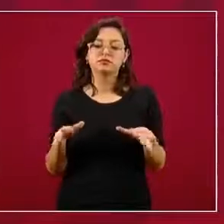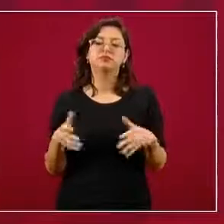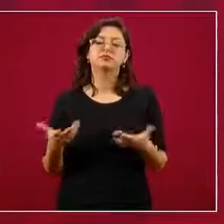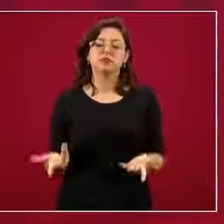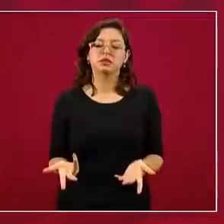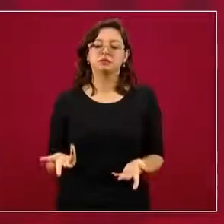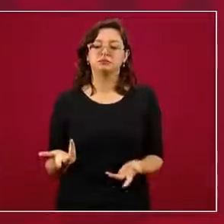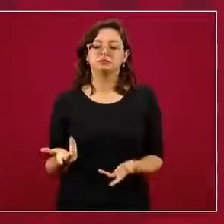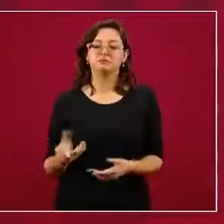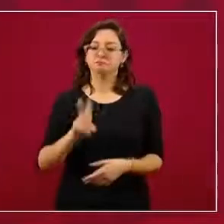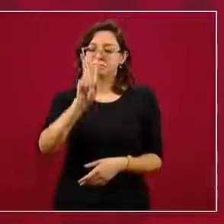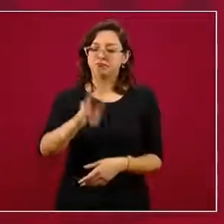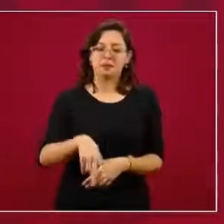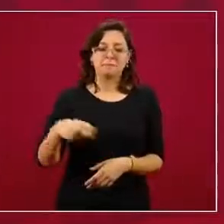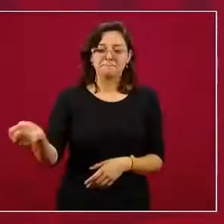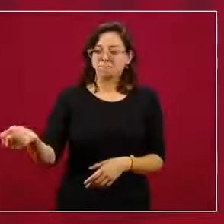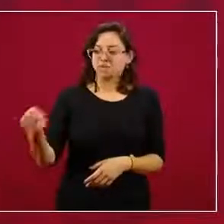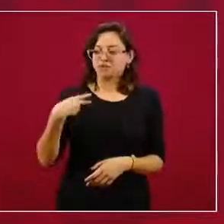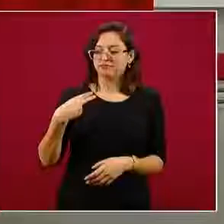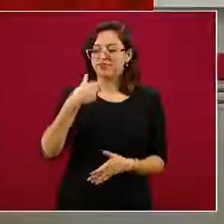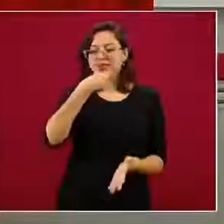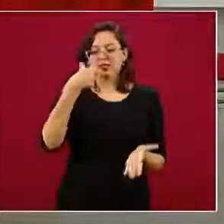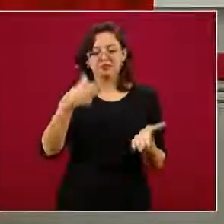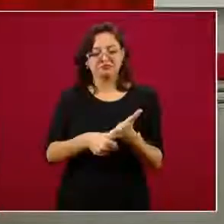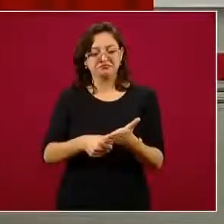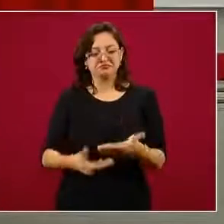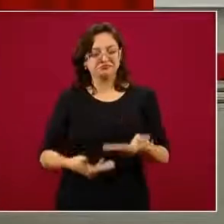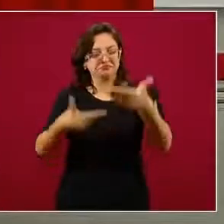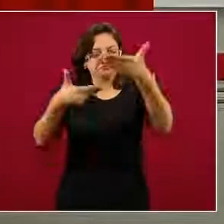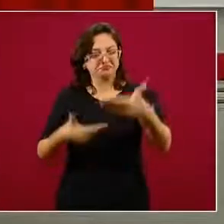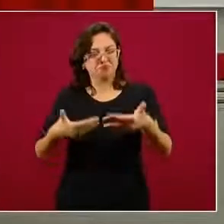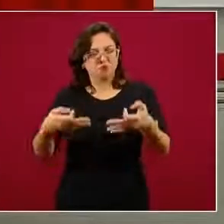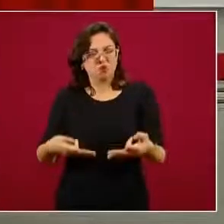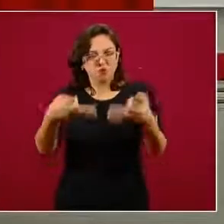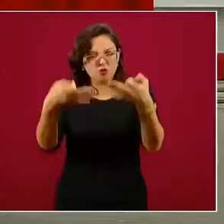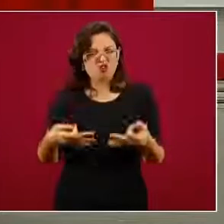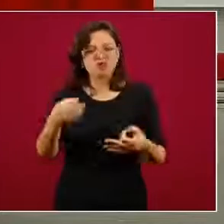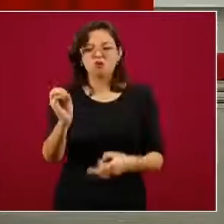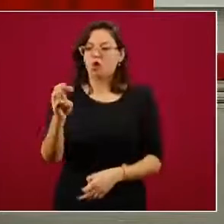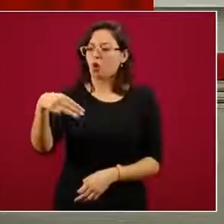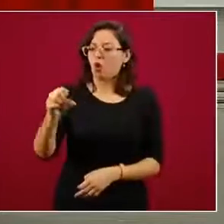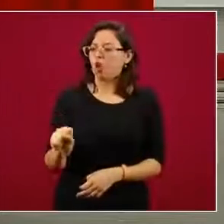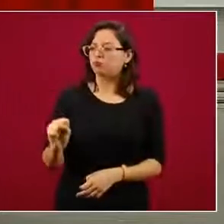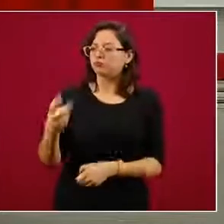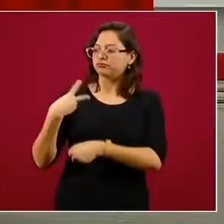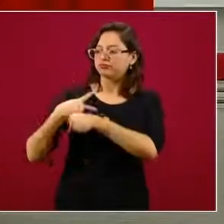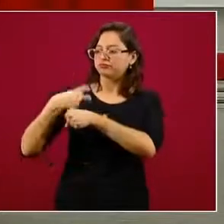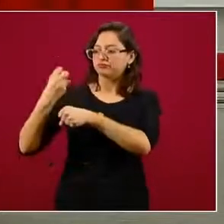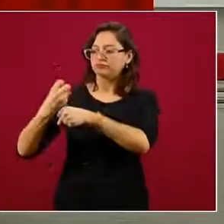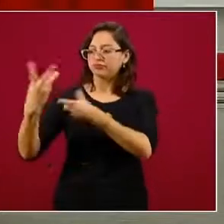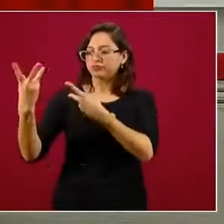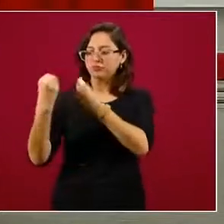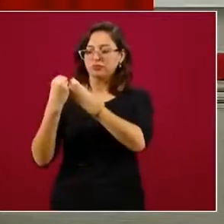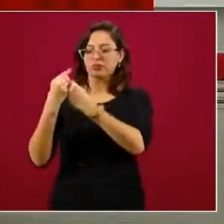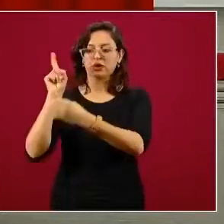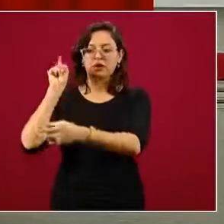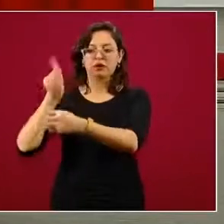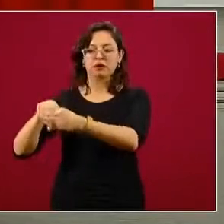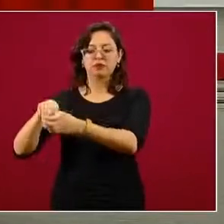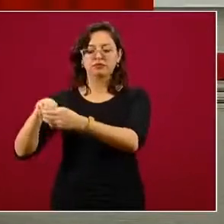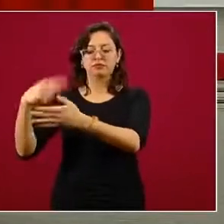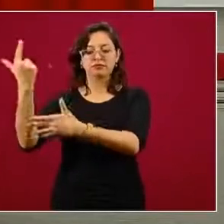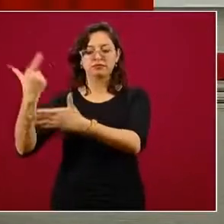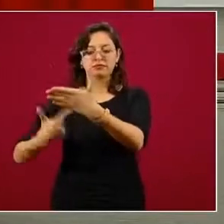tengo el privilegio de haber recibido la carta ya formalizando la invitación que me hace la Organización Mundial de la Salud para integrarme a